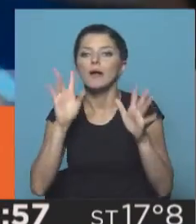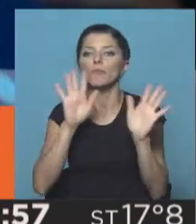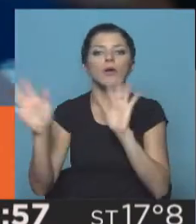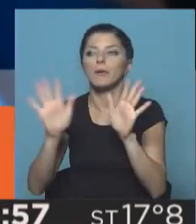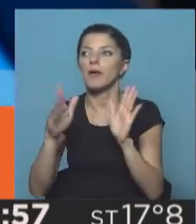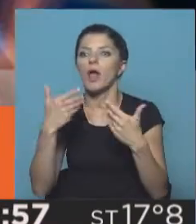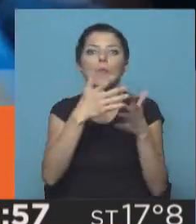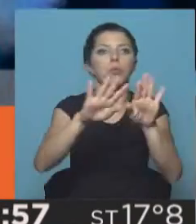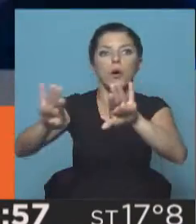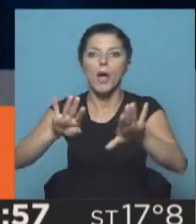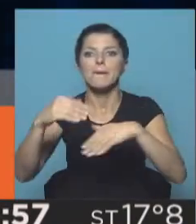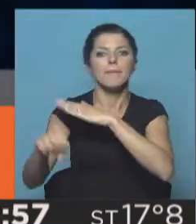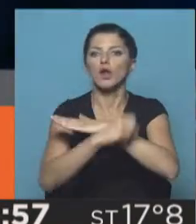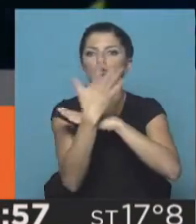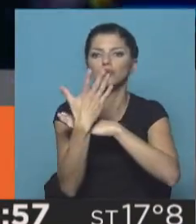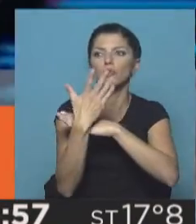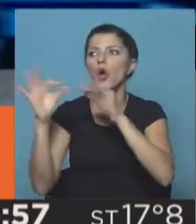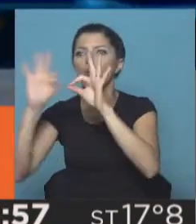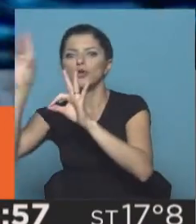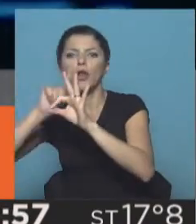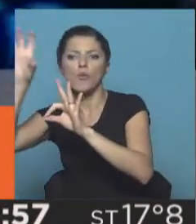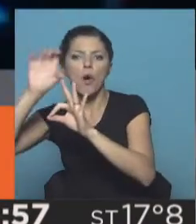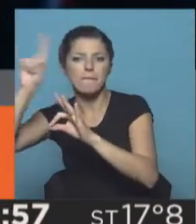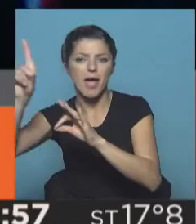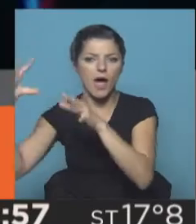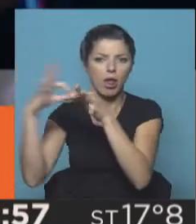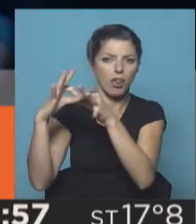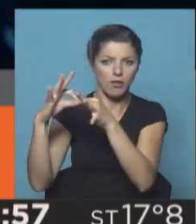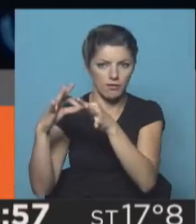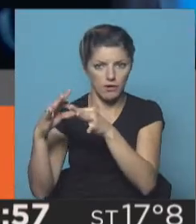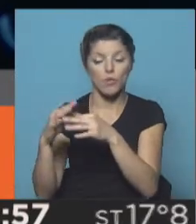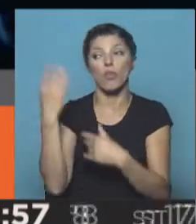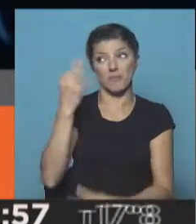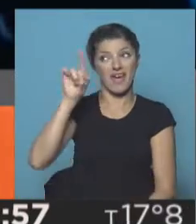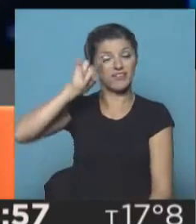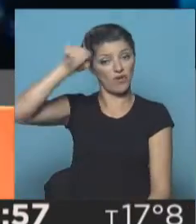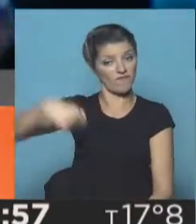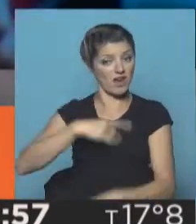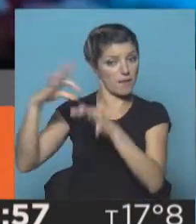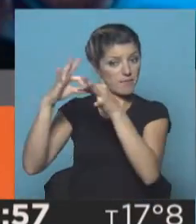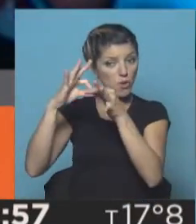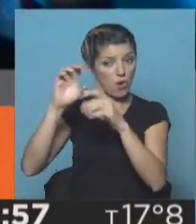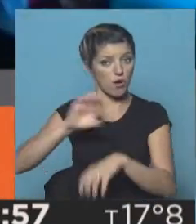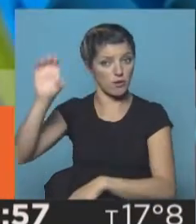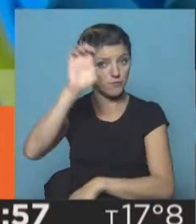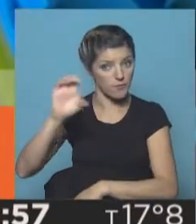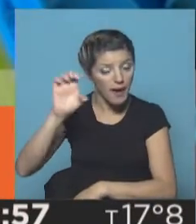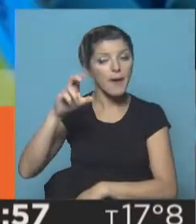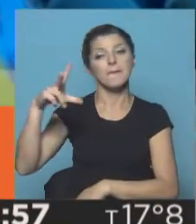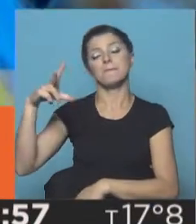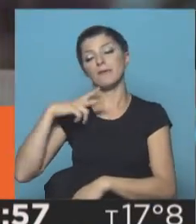hagamos Mercosur, Unión Europea, aun cuando esto significa realmente para muchos países una reprimarización